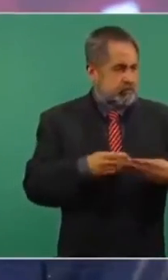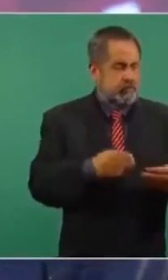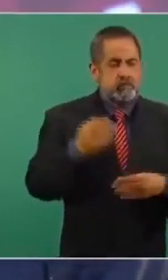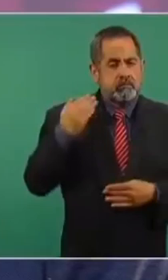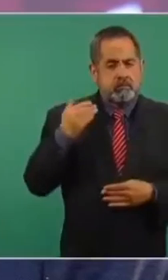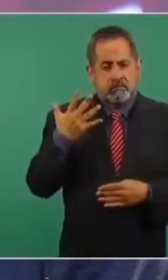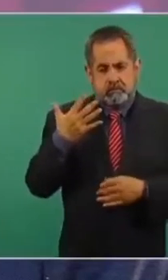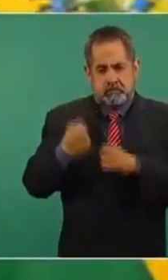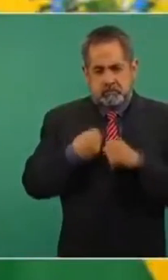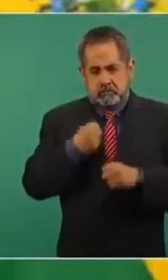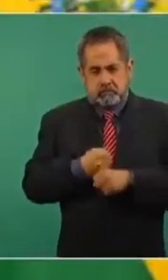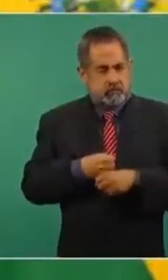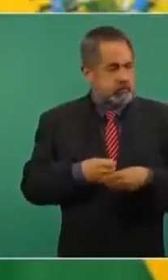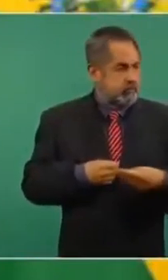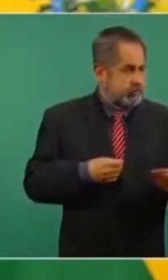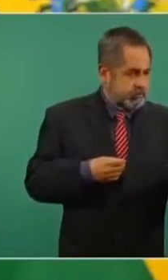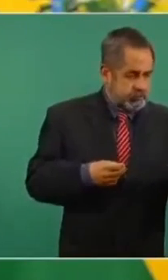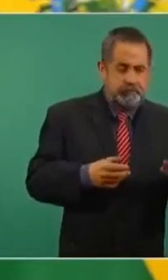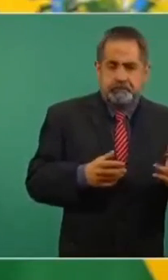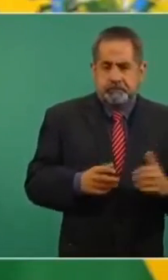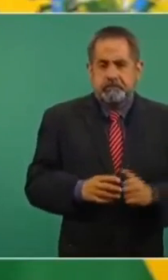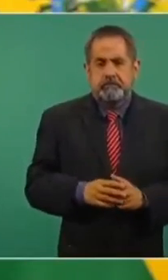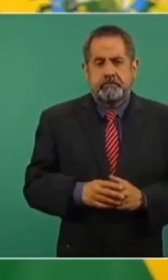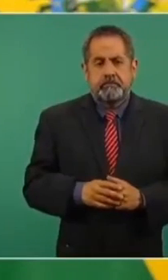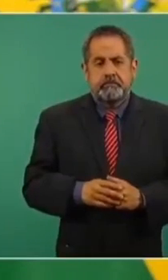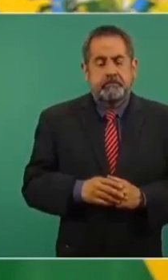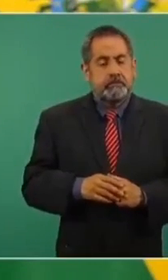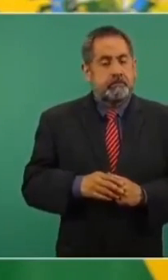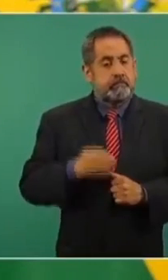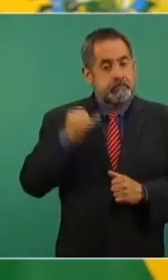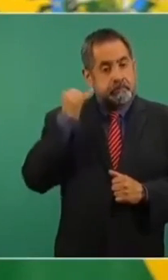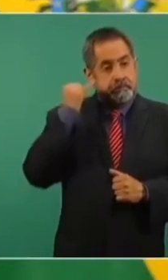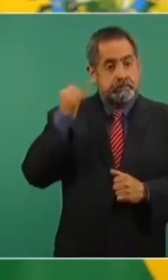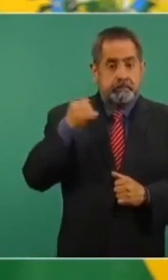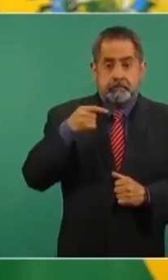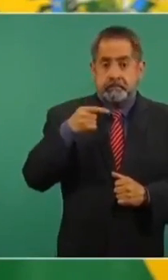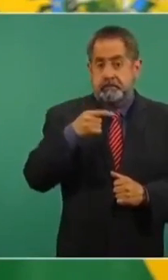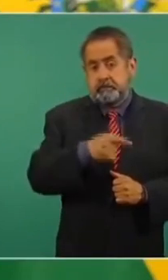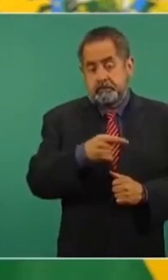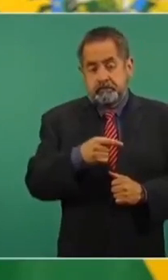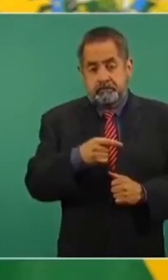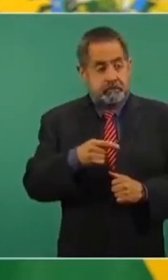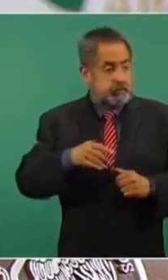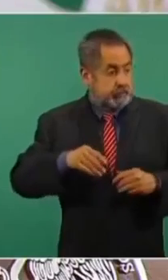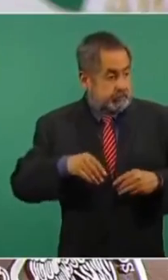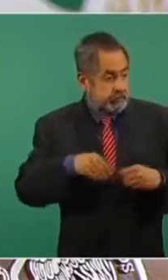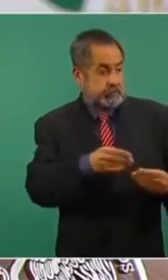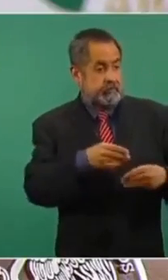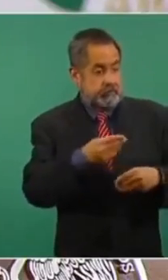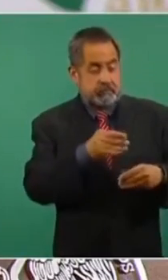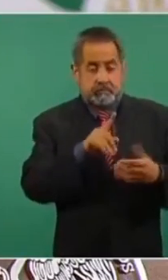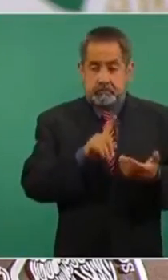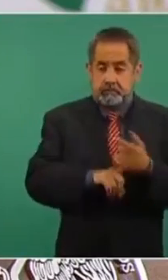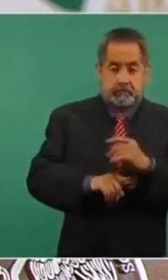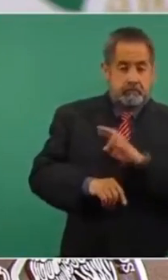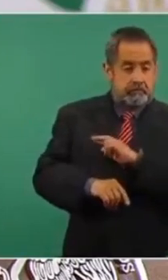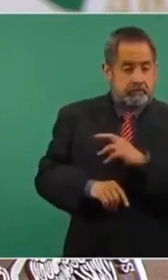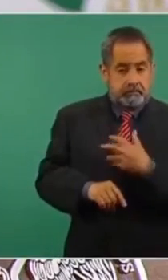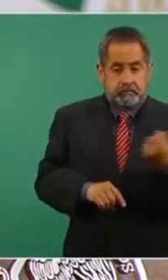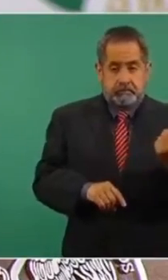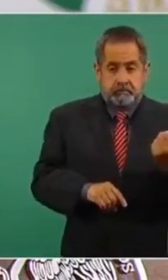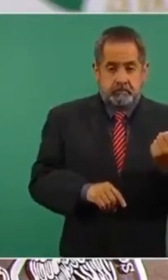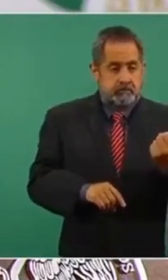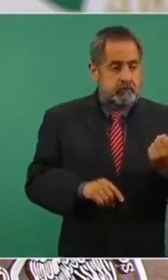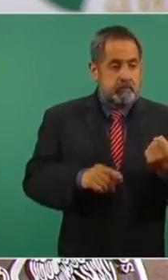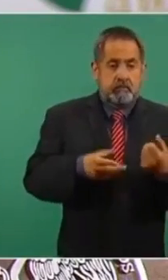años. Y se suponía que con esa entrega, con esa privatización, iba a